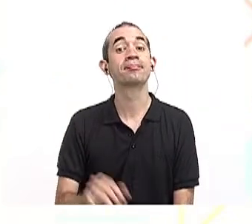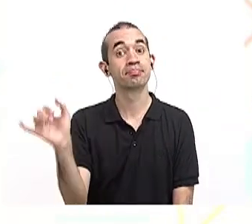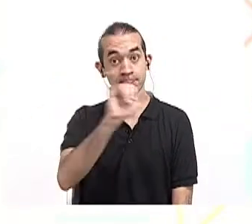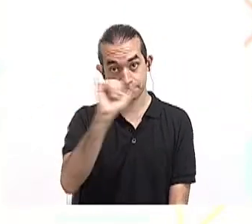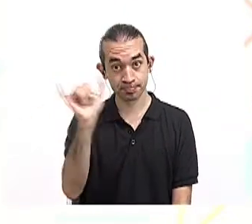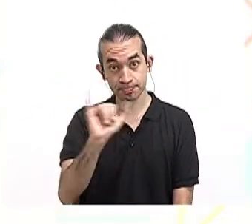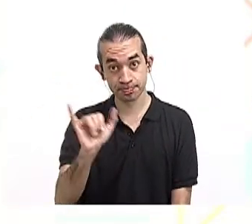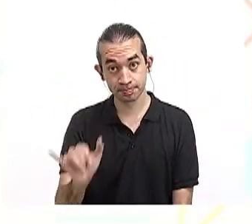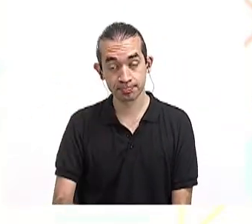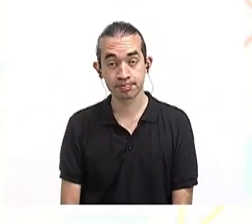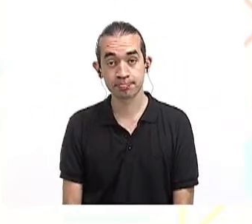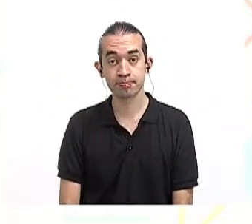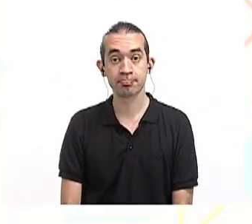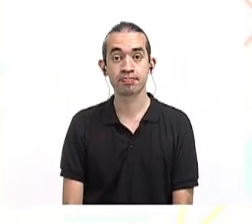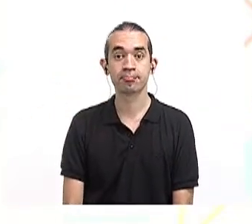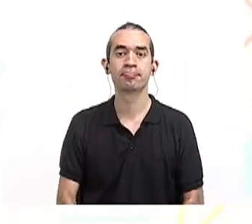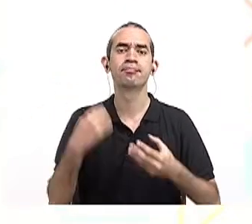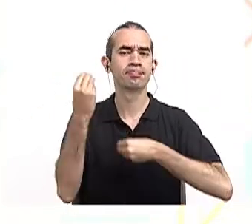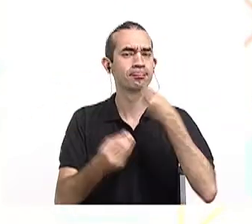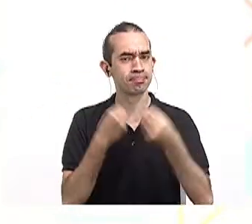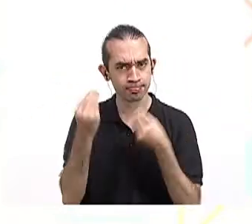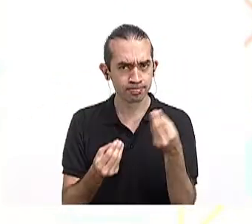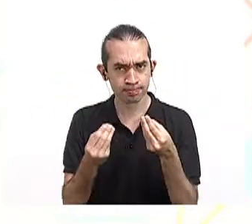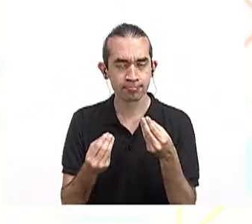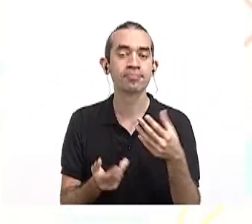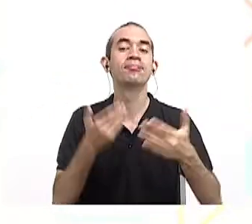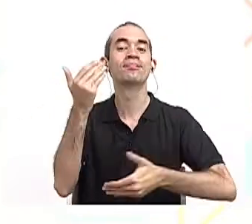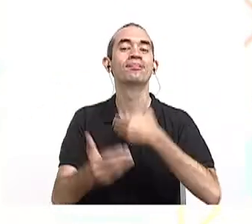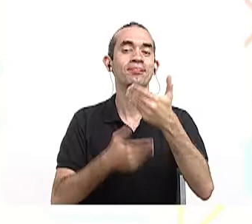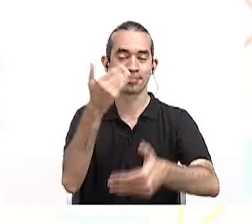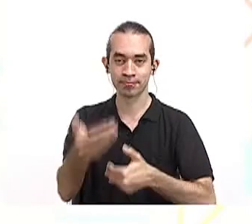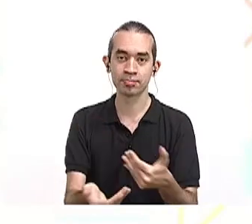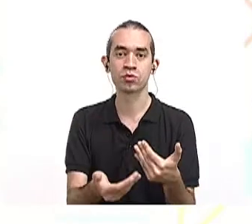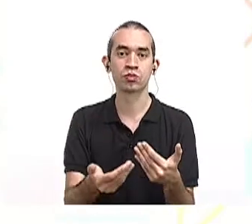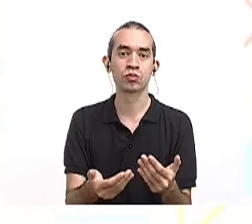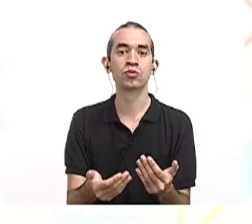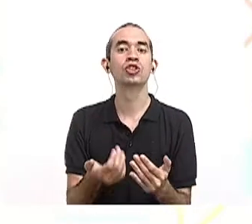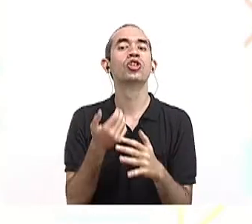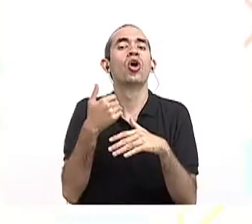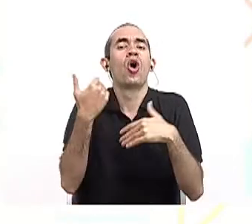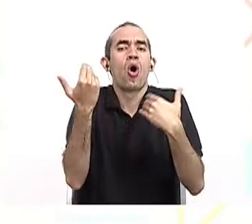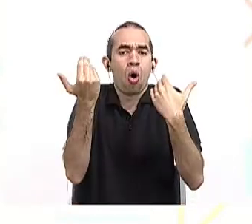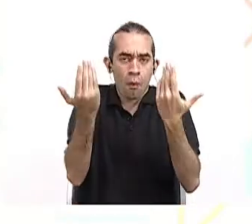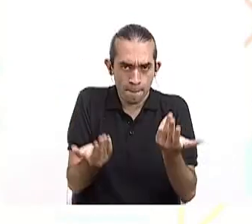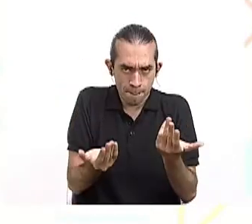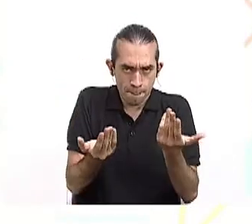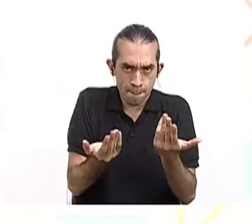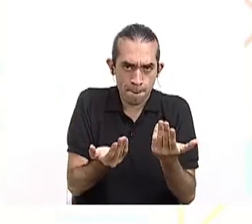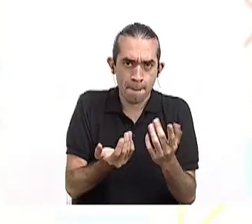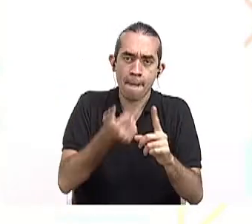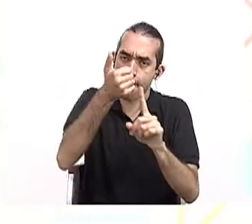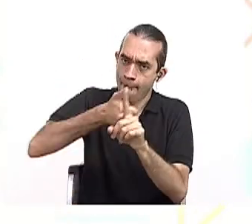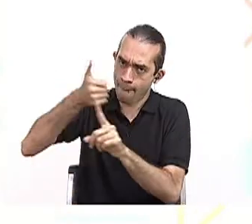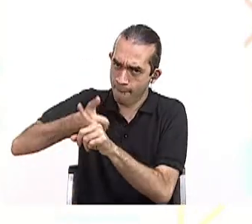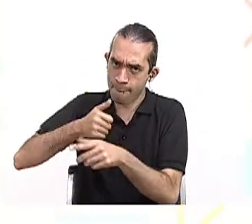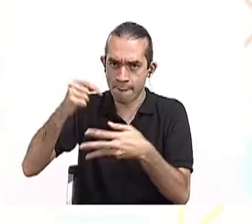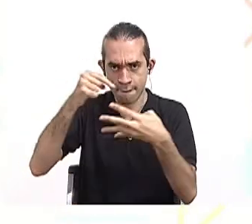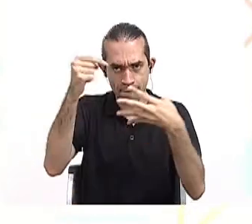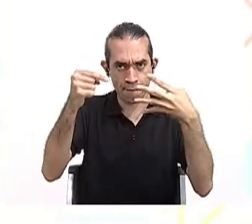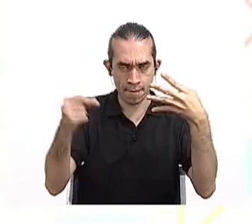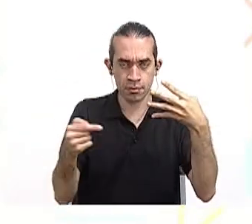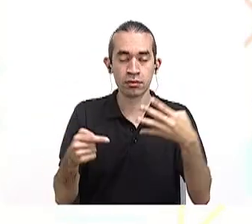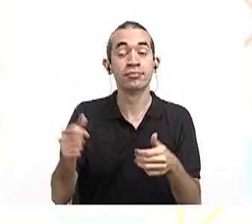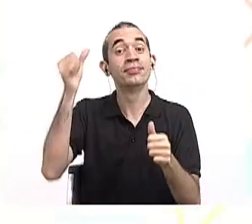También vamos a ver el proceso por medio del cual se realiza cada operación, porque